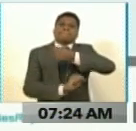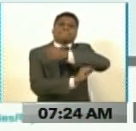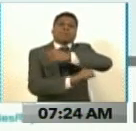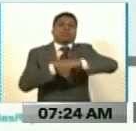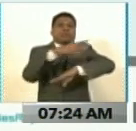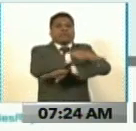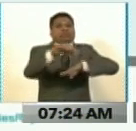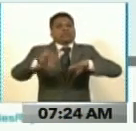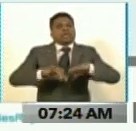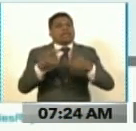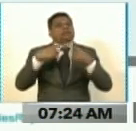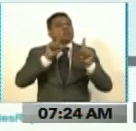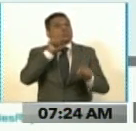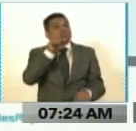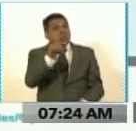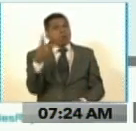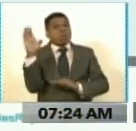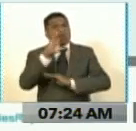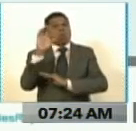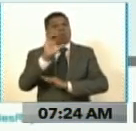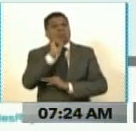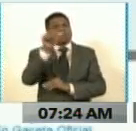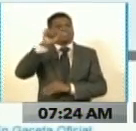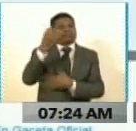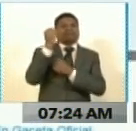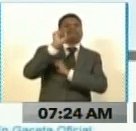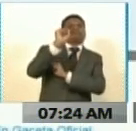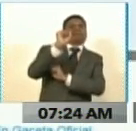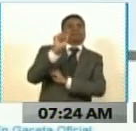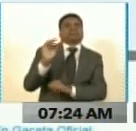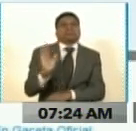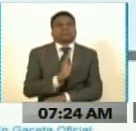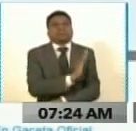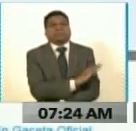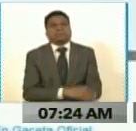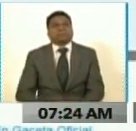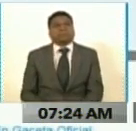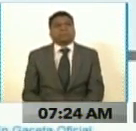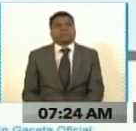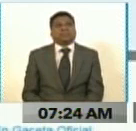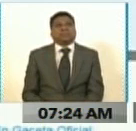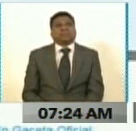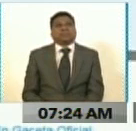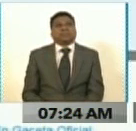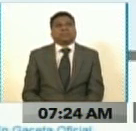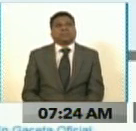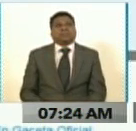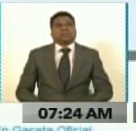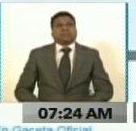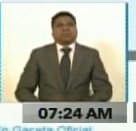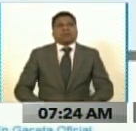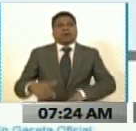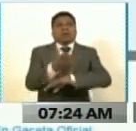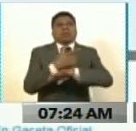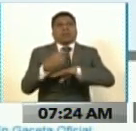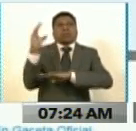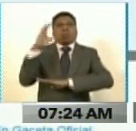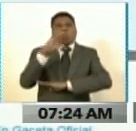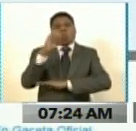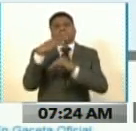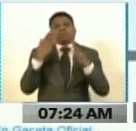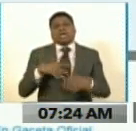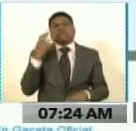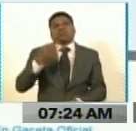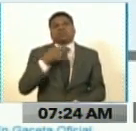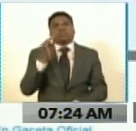afectada cuando se afecta sale a su defensa también nos dice r rondón el gobierno colombiano siempre ha estado